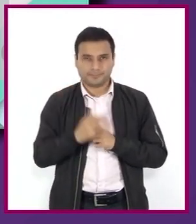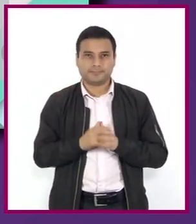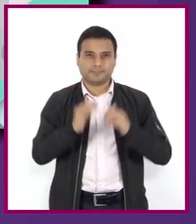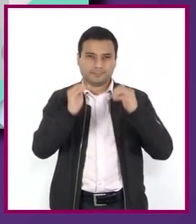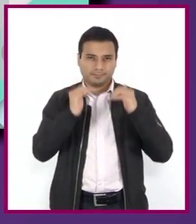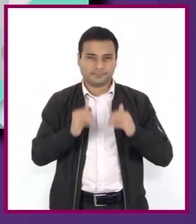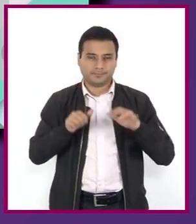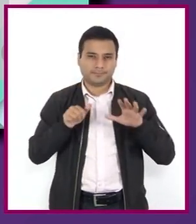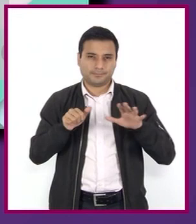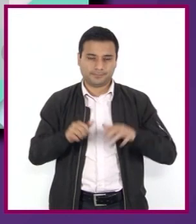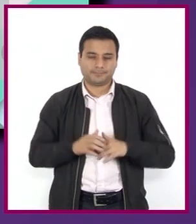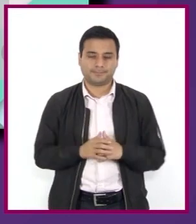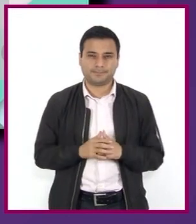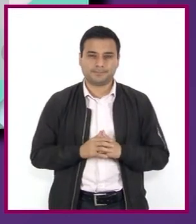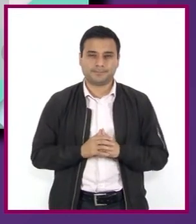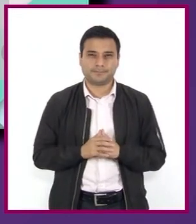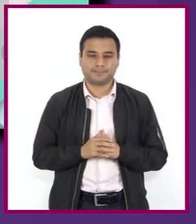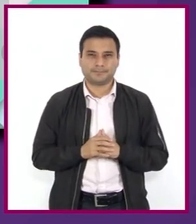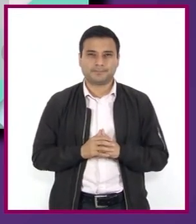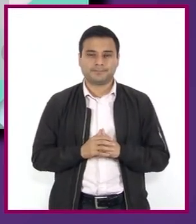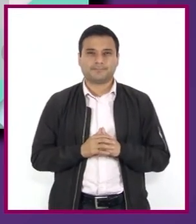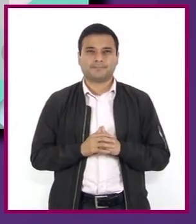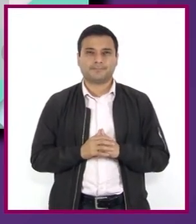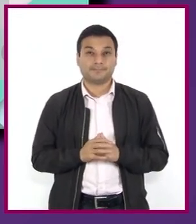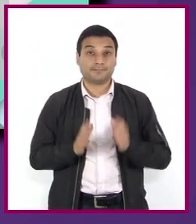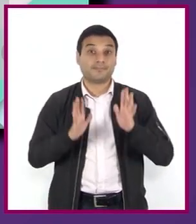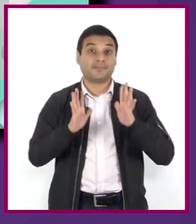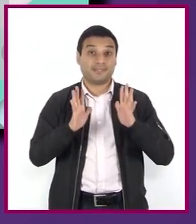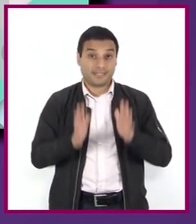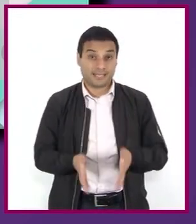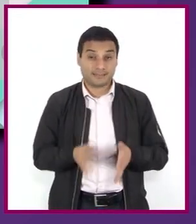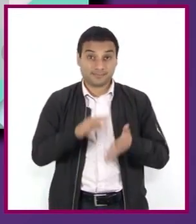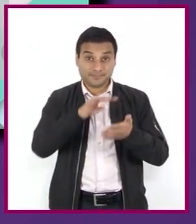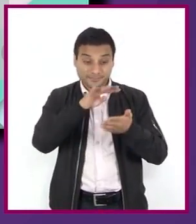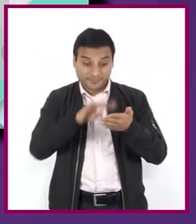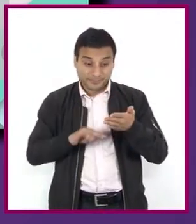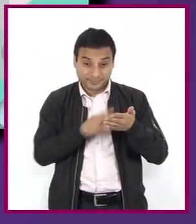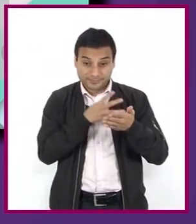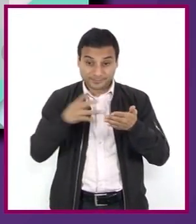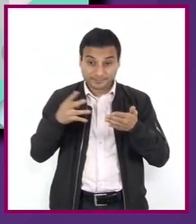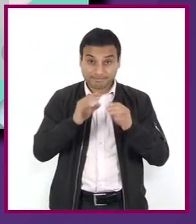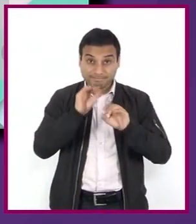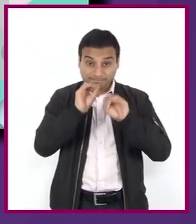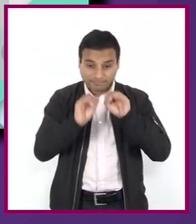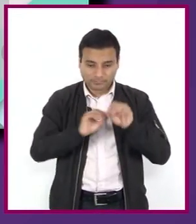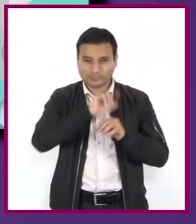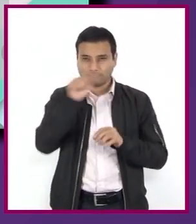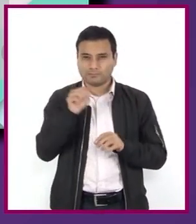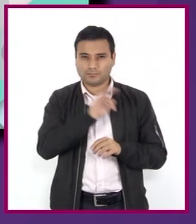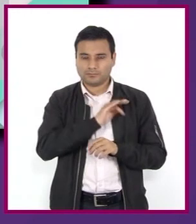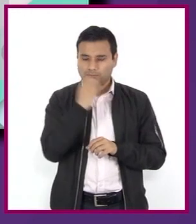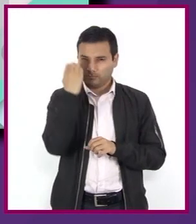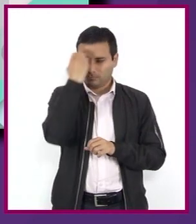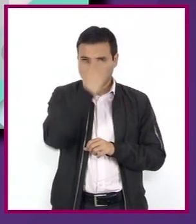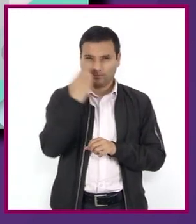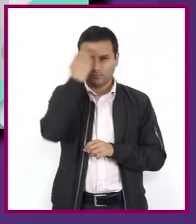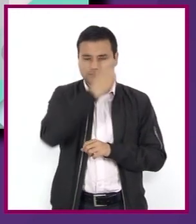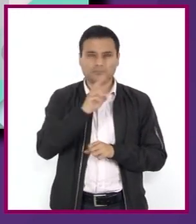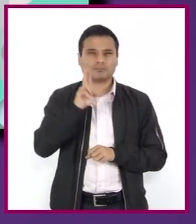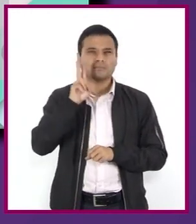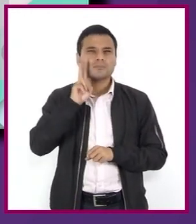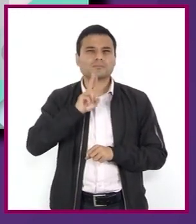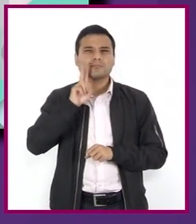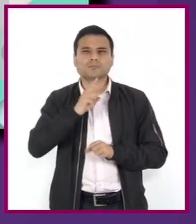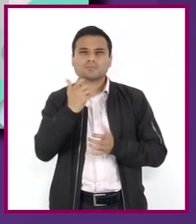16 respectivamente. Ya con la gráfica trazada, podemos hacer el análisis de cuánto pudo invertir en